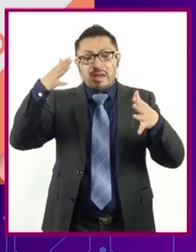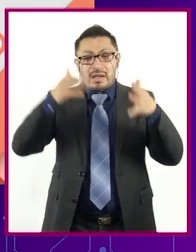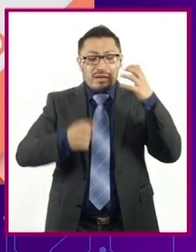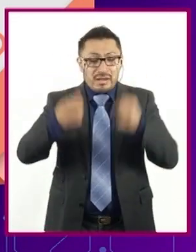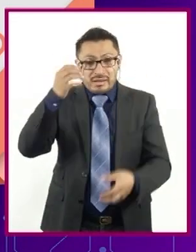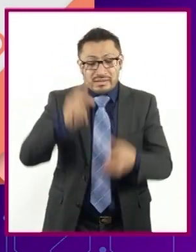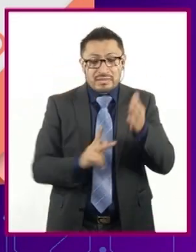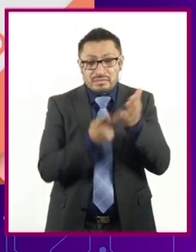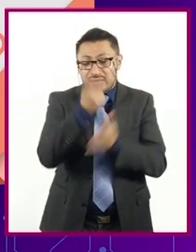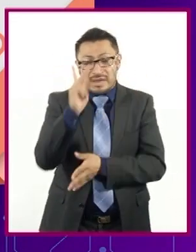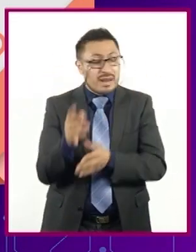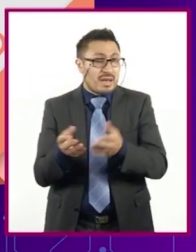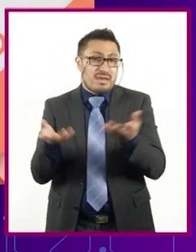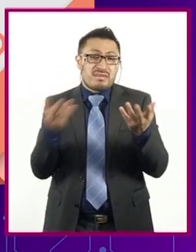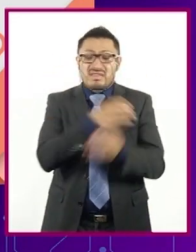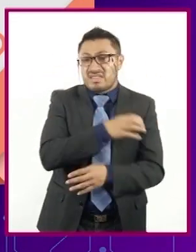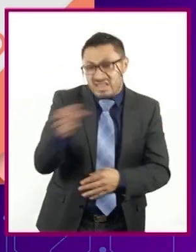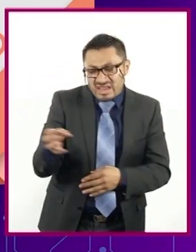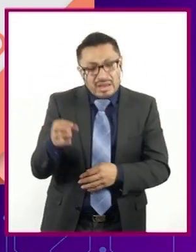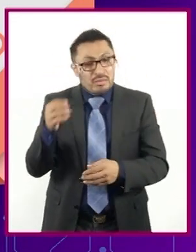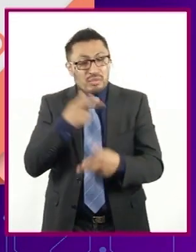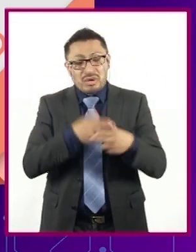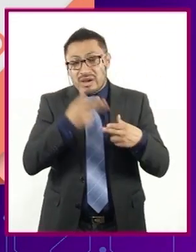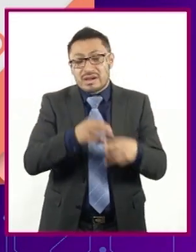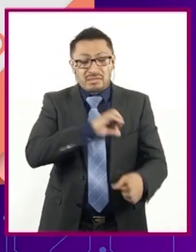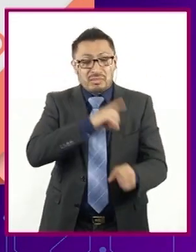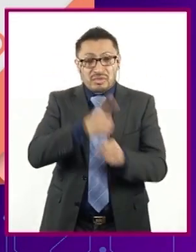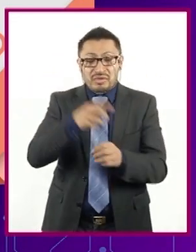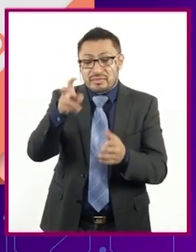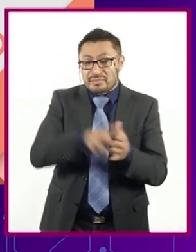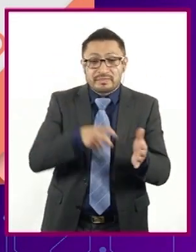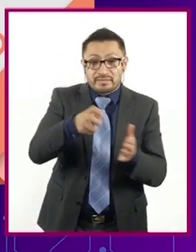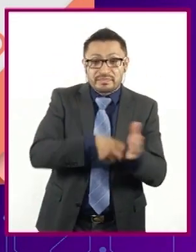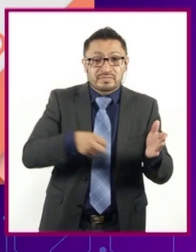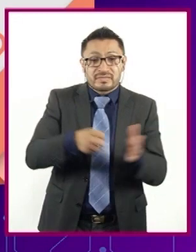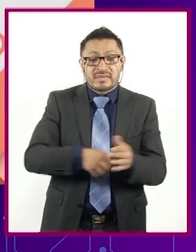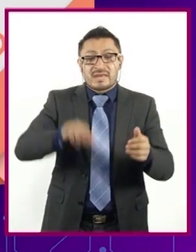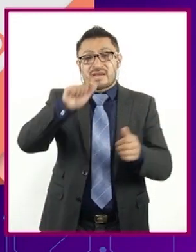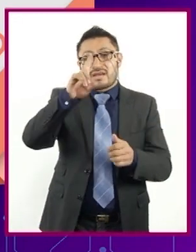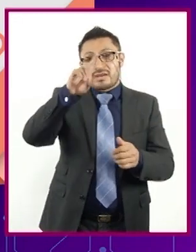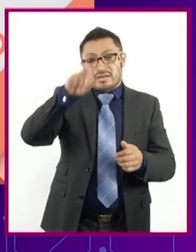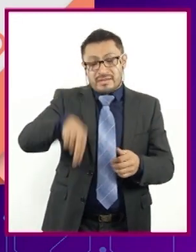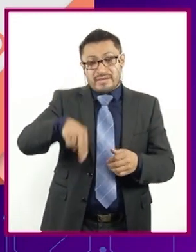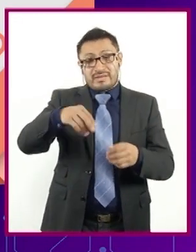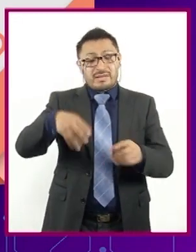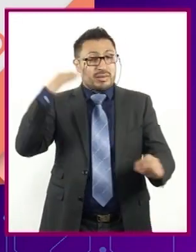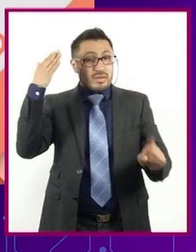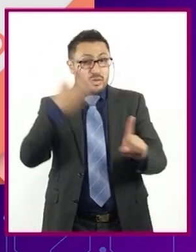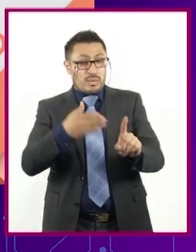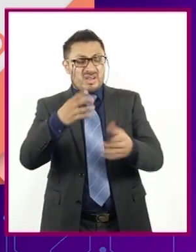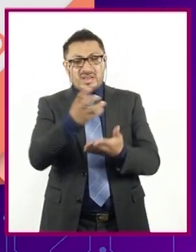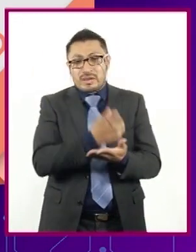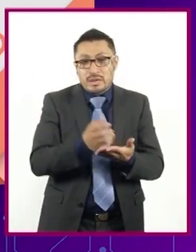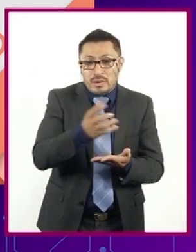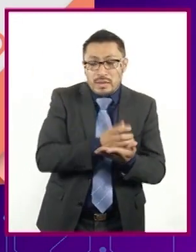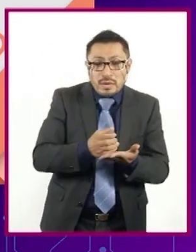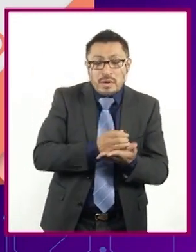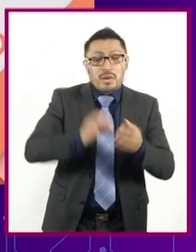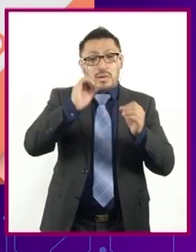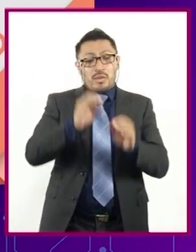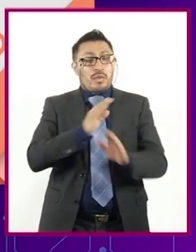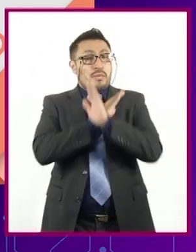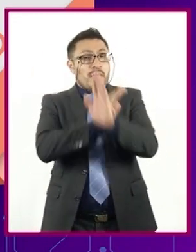agrícolas u ornamentales, hasta la posibilidad de corregir genes con fines curativos y o de prevención de